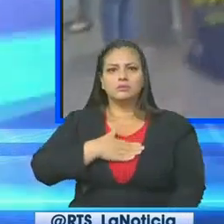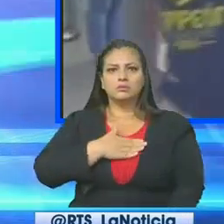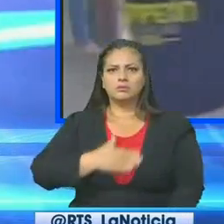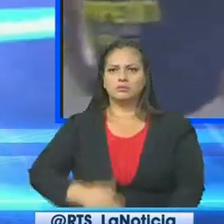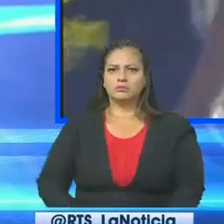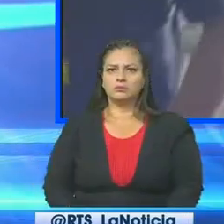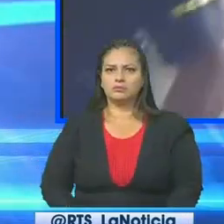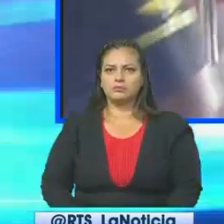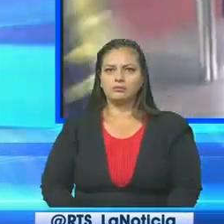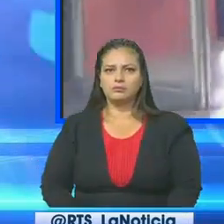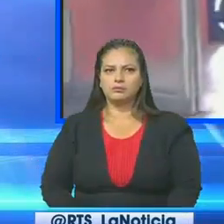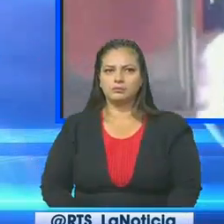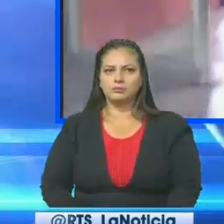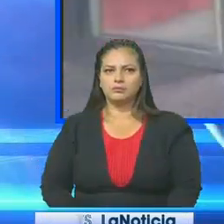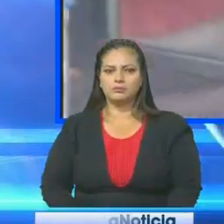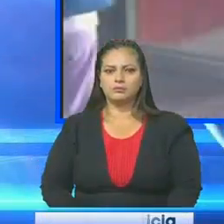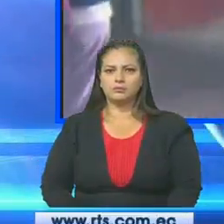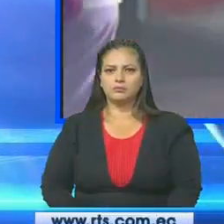averiguamos